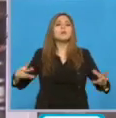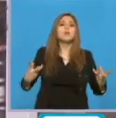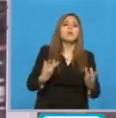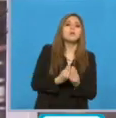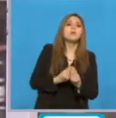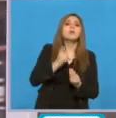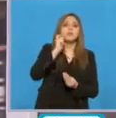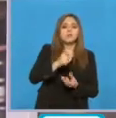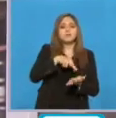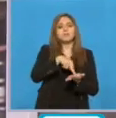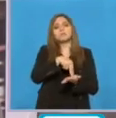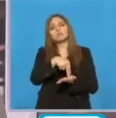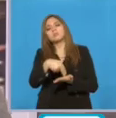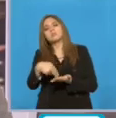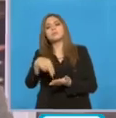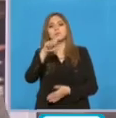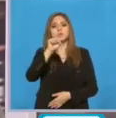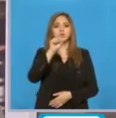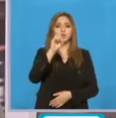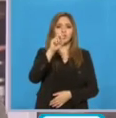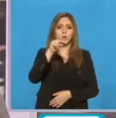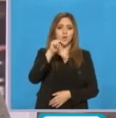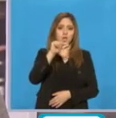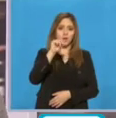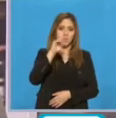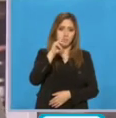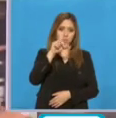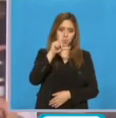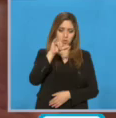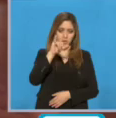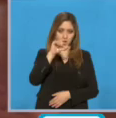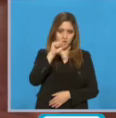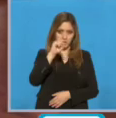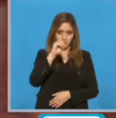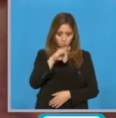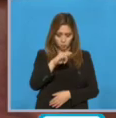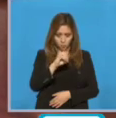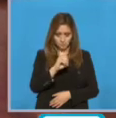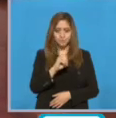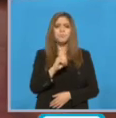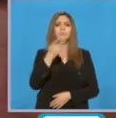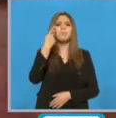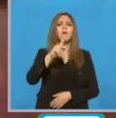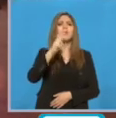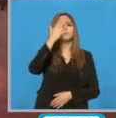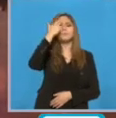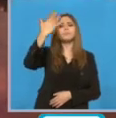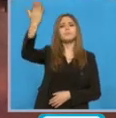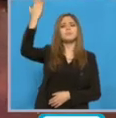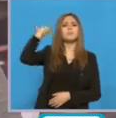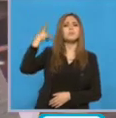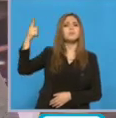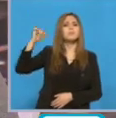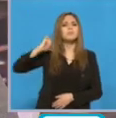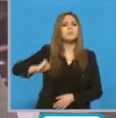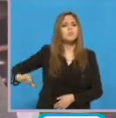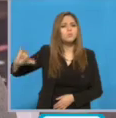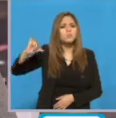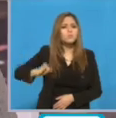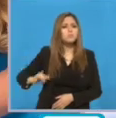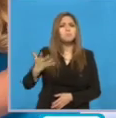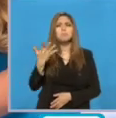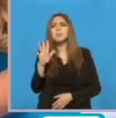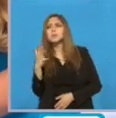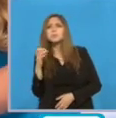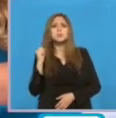el sonambulismo. Todavía sigue siendo un misterio. Y fíjense que incluso en algunas épocas, en la época medieval, por ejemplo, y en los